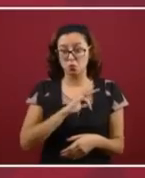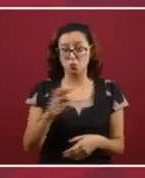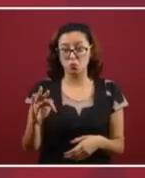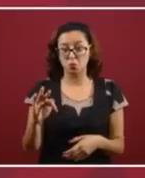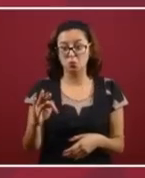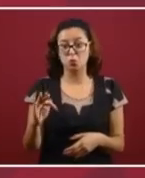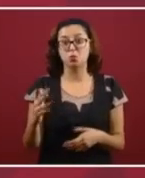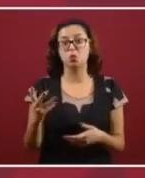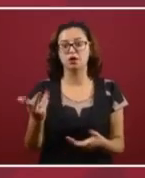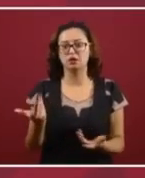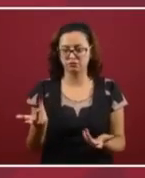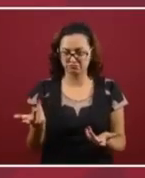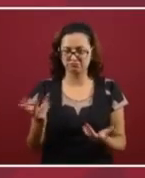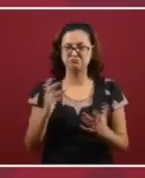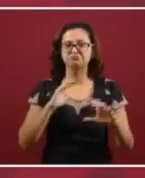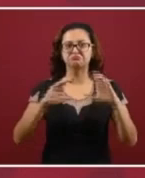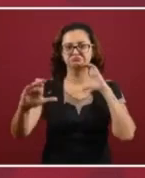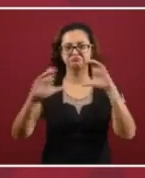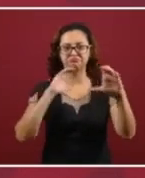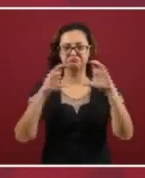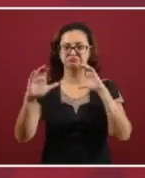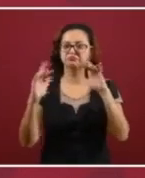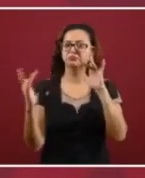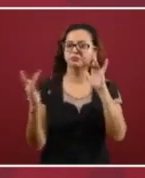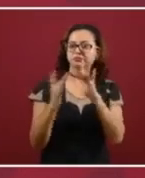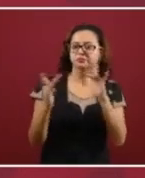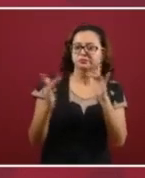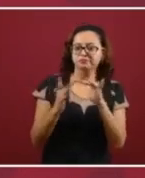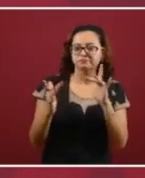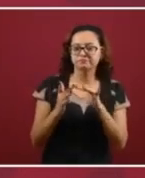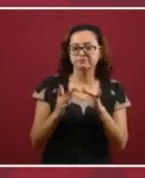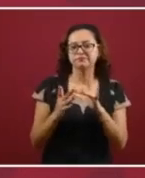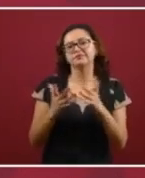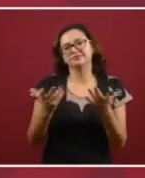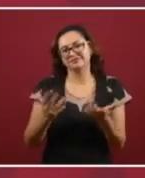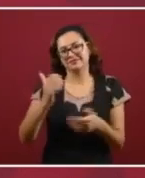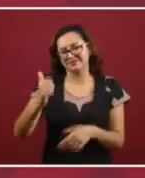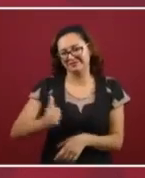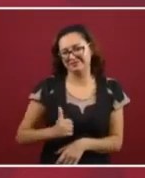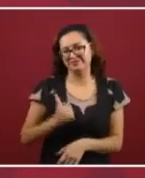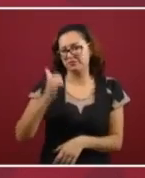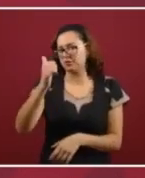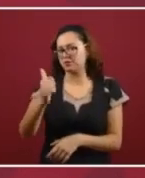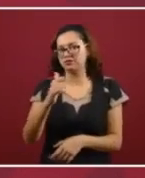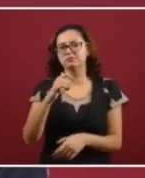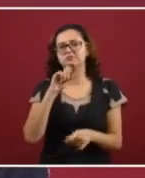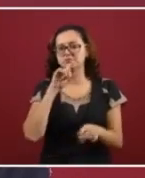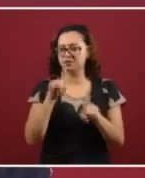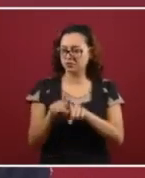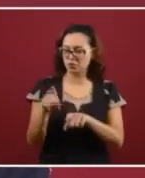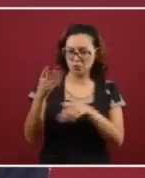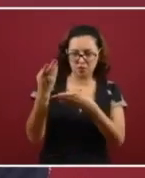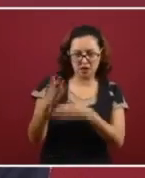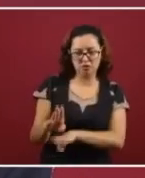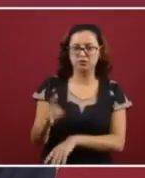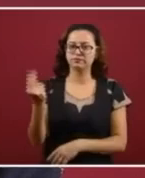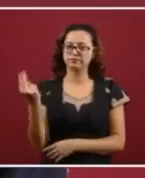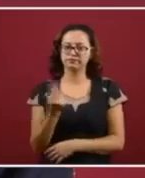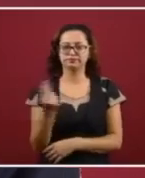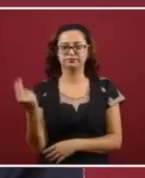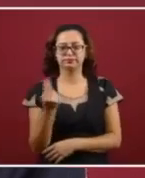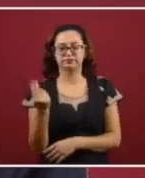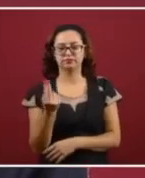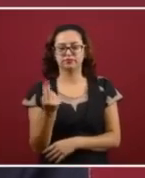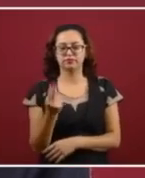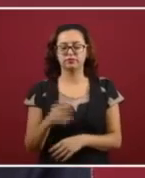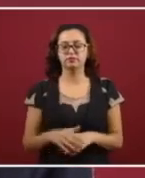un mecanismo de comunicación que se va a utilizar también para el Banco de Bienestar. Respecto al plan migratorio enfocado a